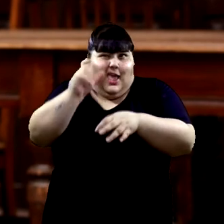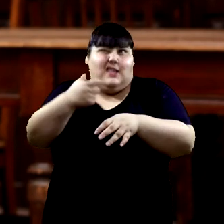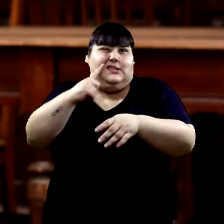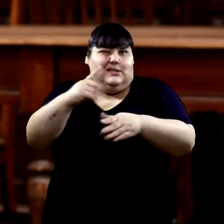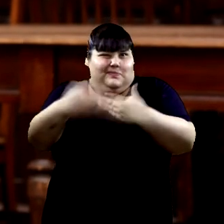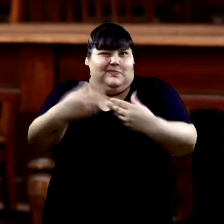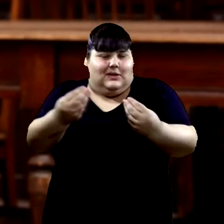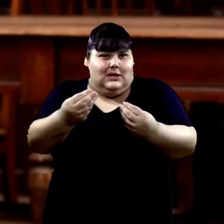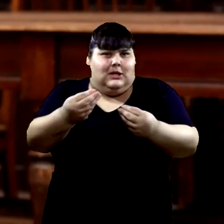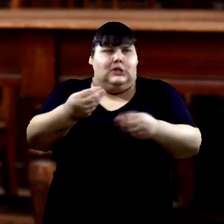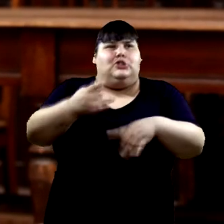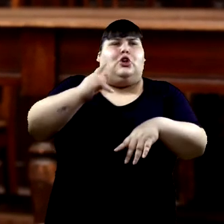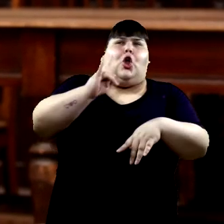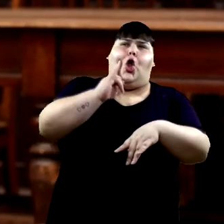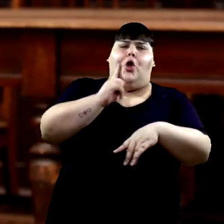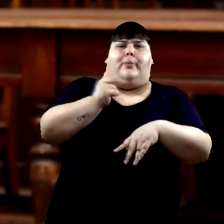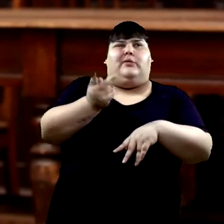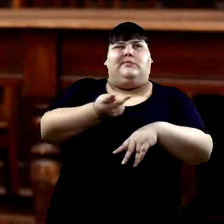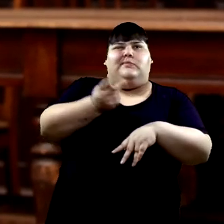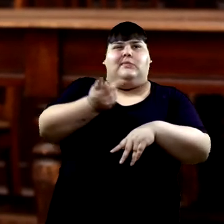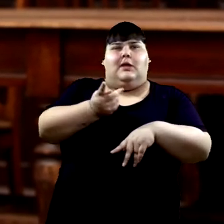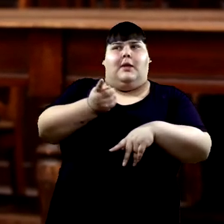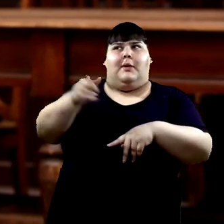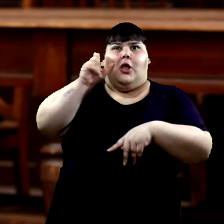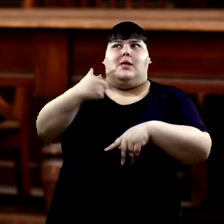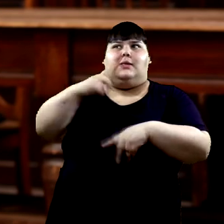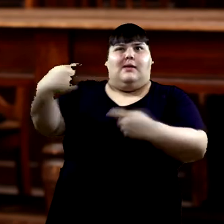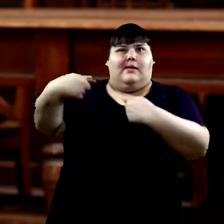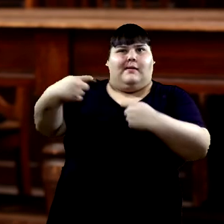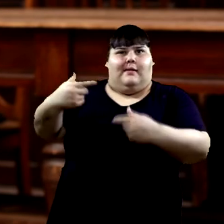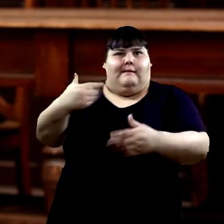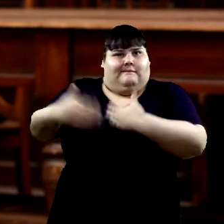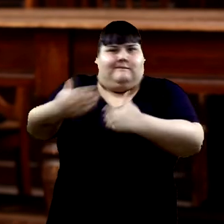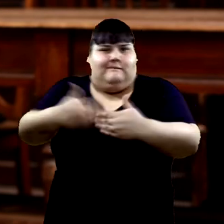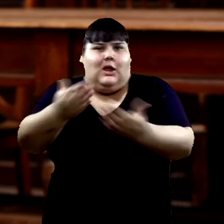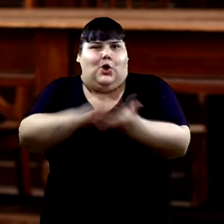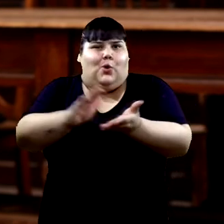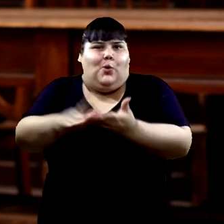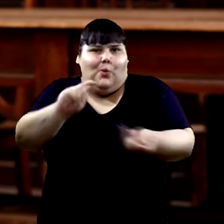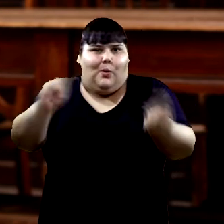de confort. ¡Tac! Todo el tiempo estoy saliendo de la zona de confort.